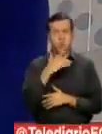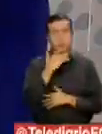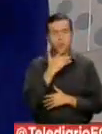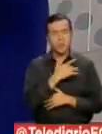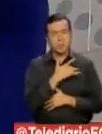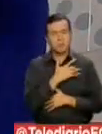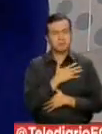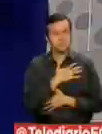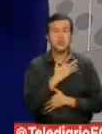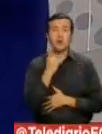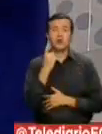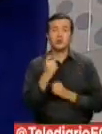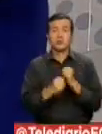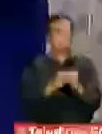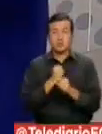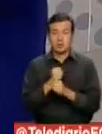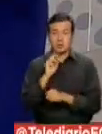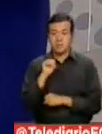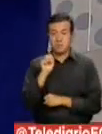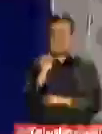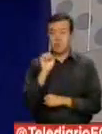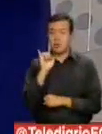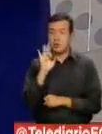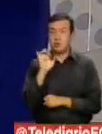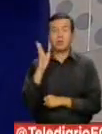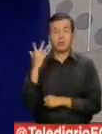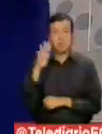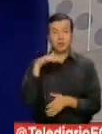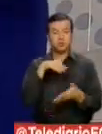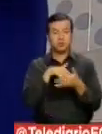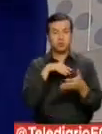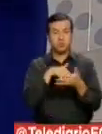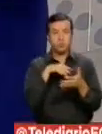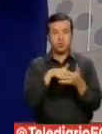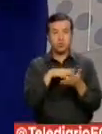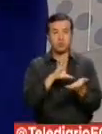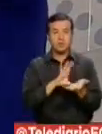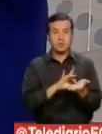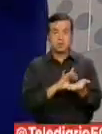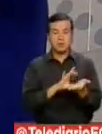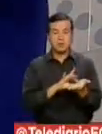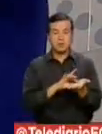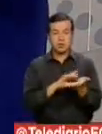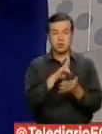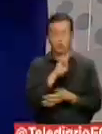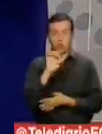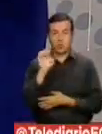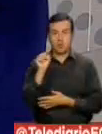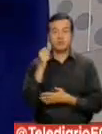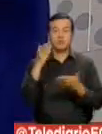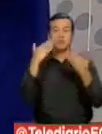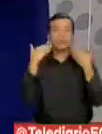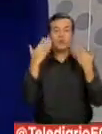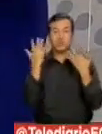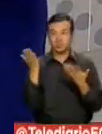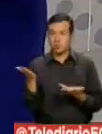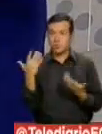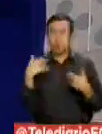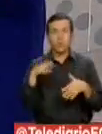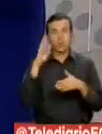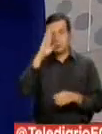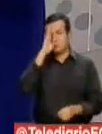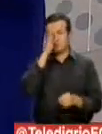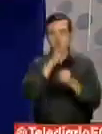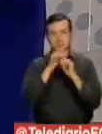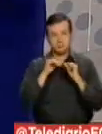y tan solo 11 años, Maite ya cursa el preuniversitario de medicina en la Universidad Espíritu Santo de Guayaquil y tiene grandes